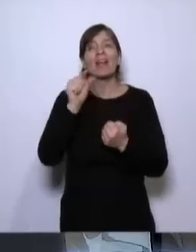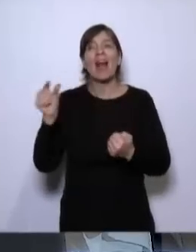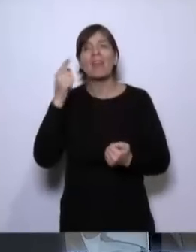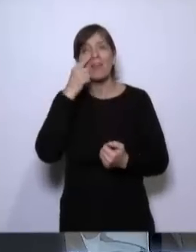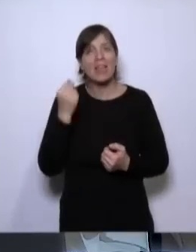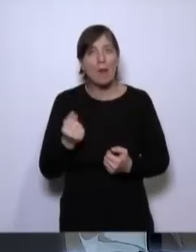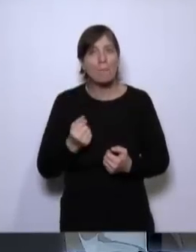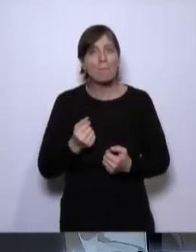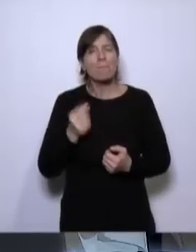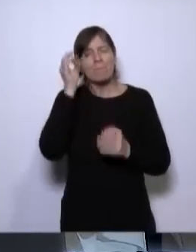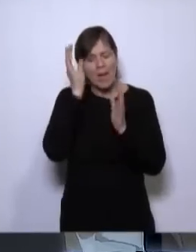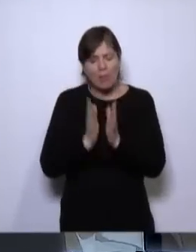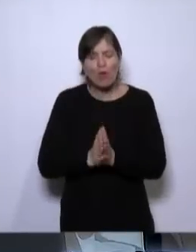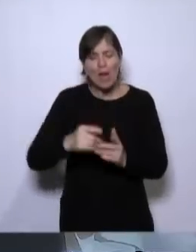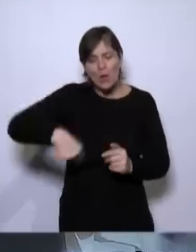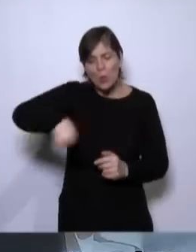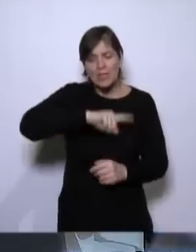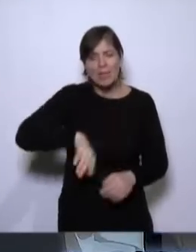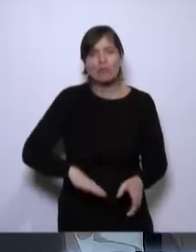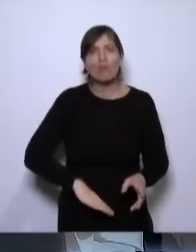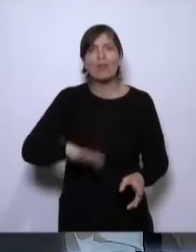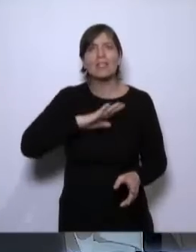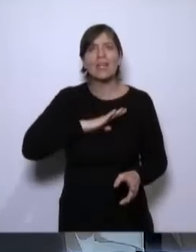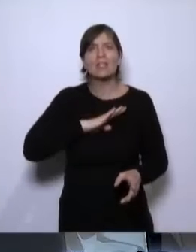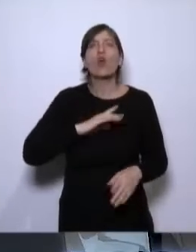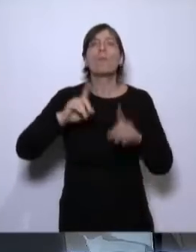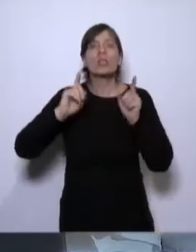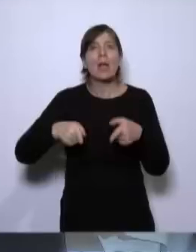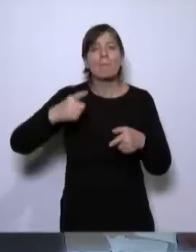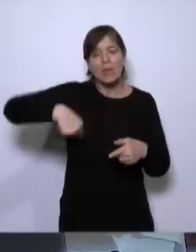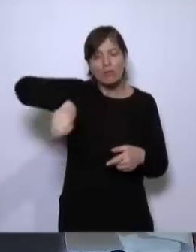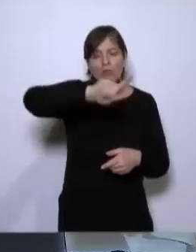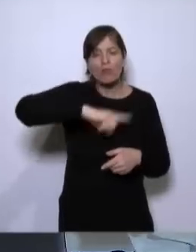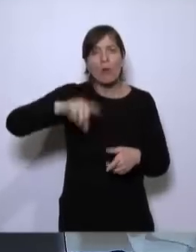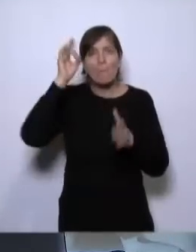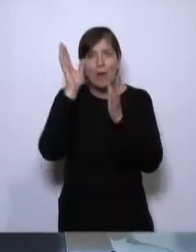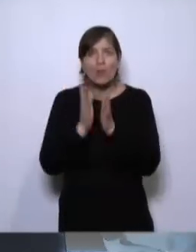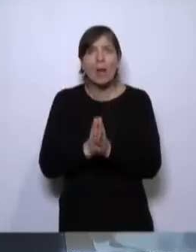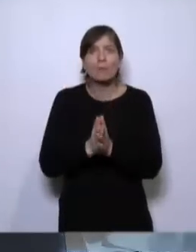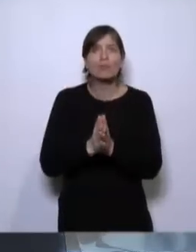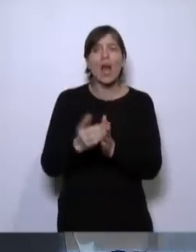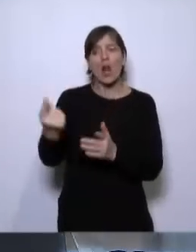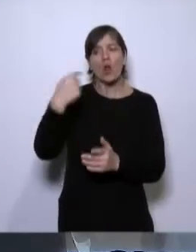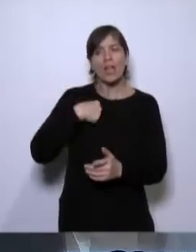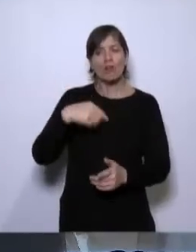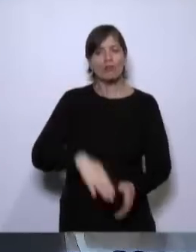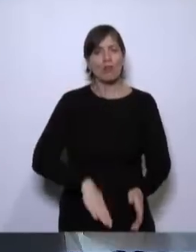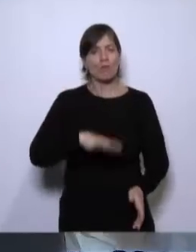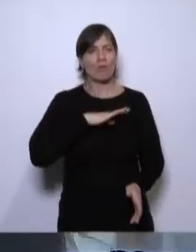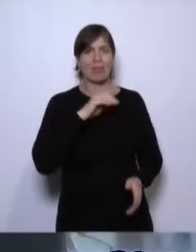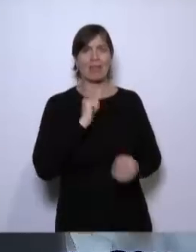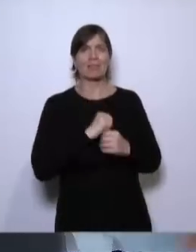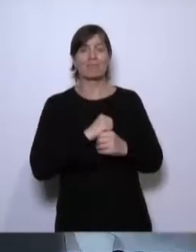de cada día. Perdona nuestras ofensas, como también nosotros perdonamos a los que